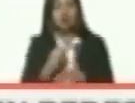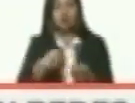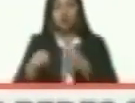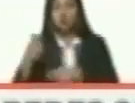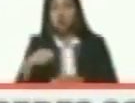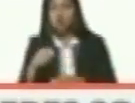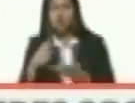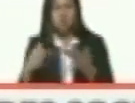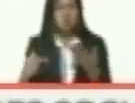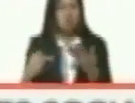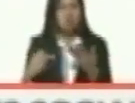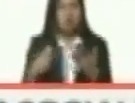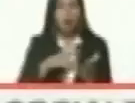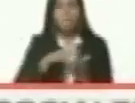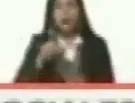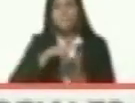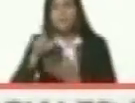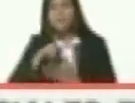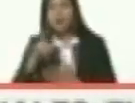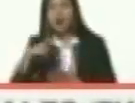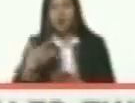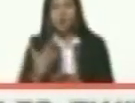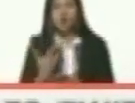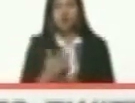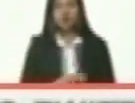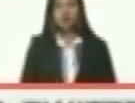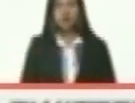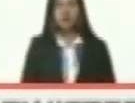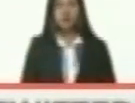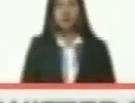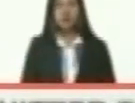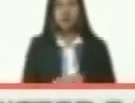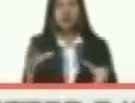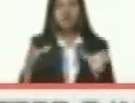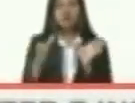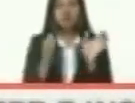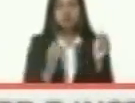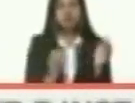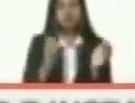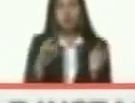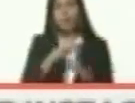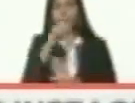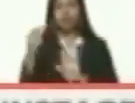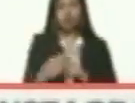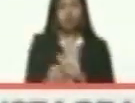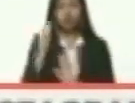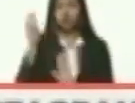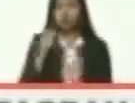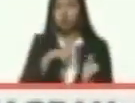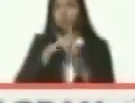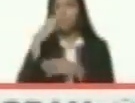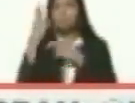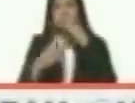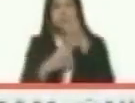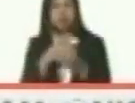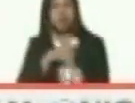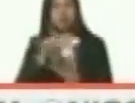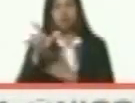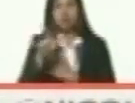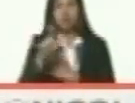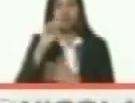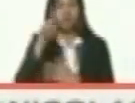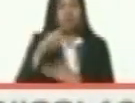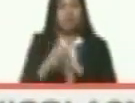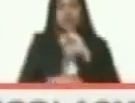Vendemos pasajes por aéreo y paquetes turísticos, tanto para el